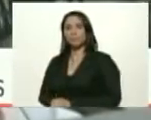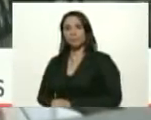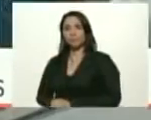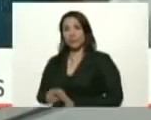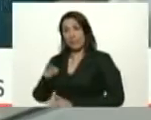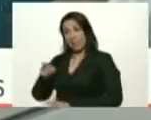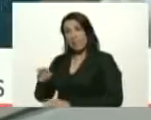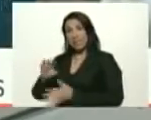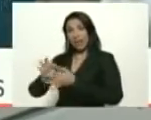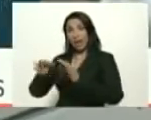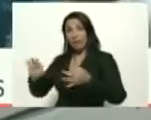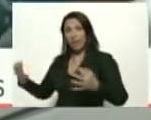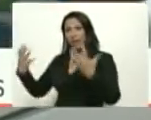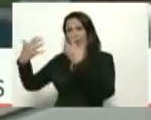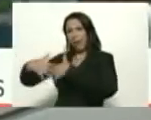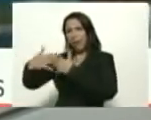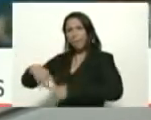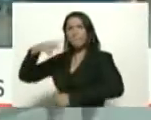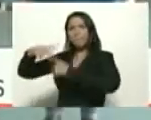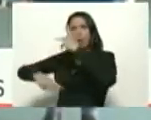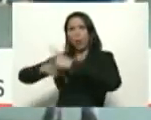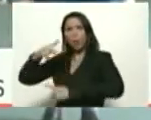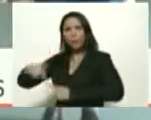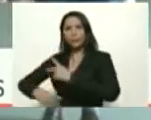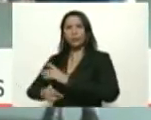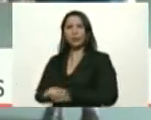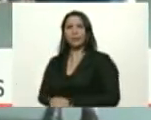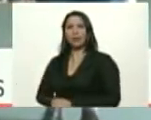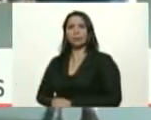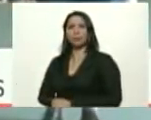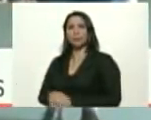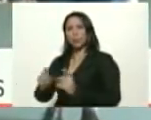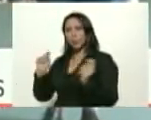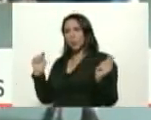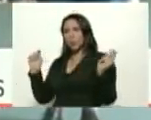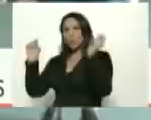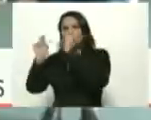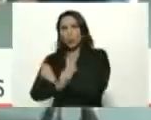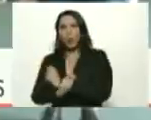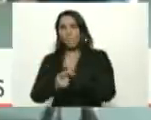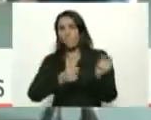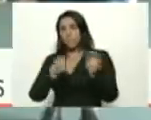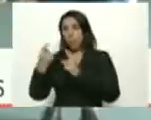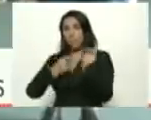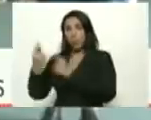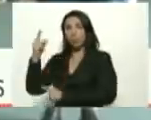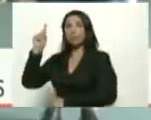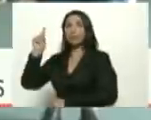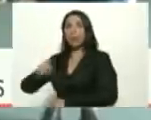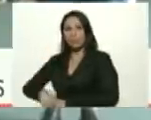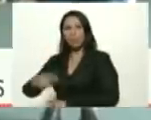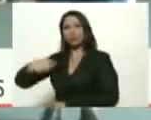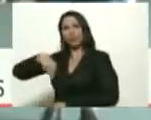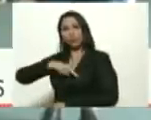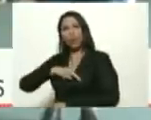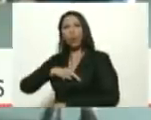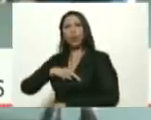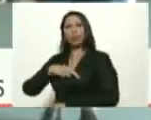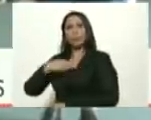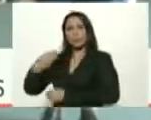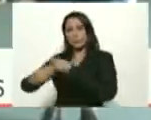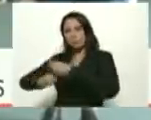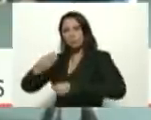Esa cadena productiva, producción, transformación y distribución también la hemos